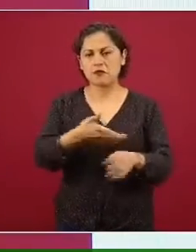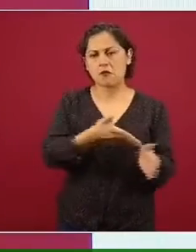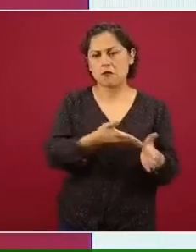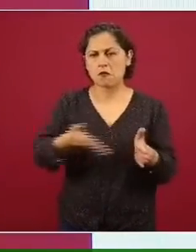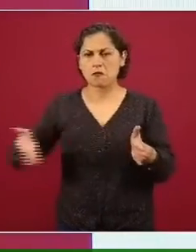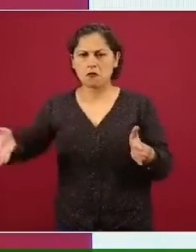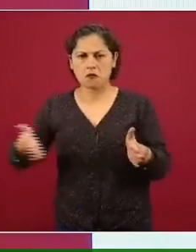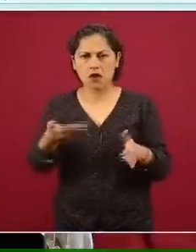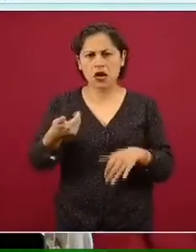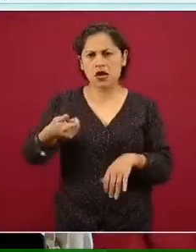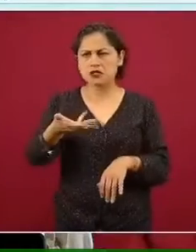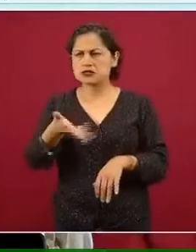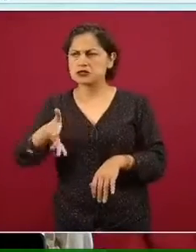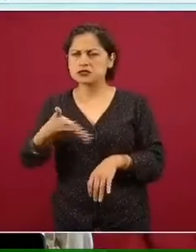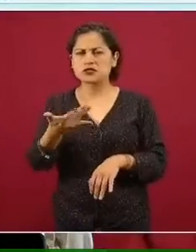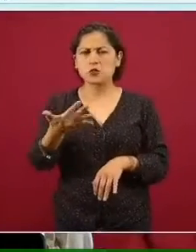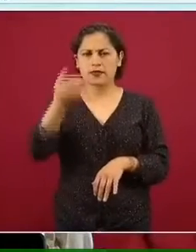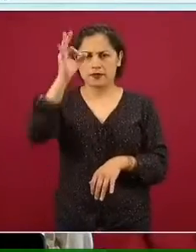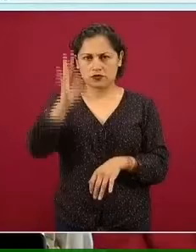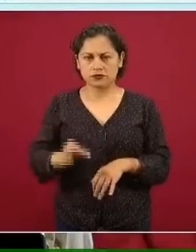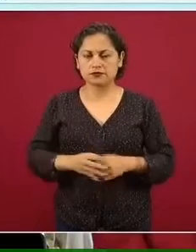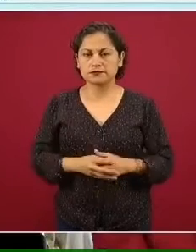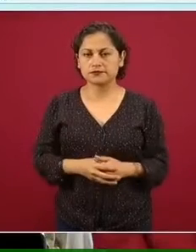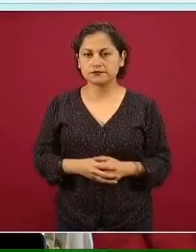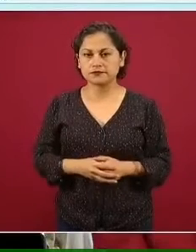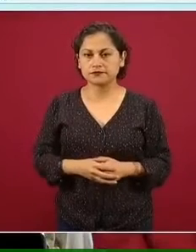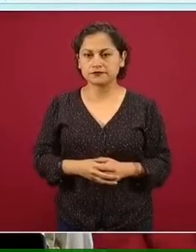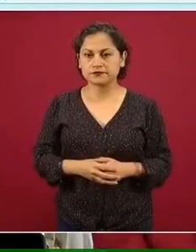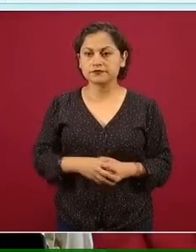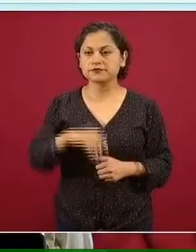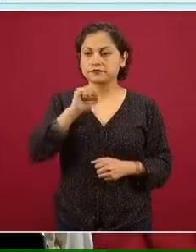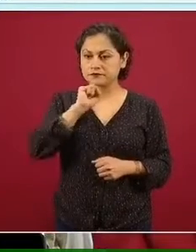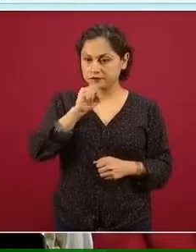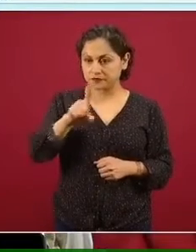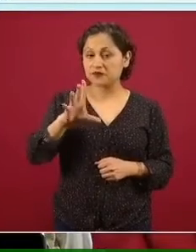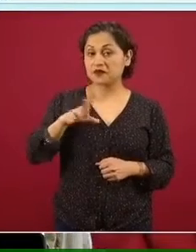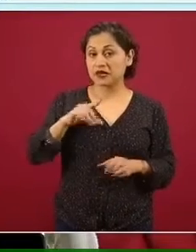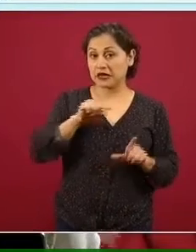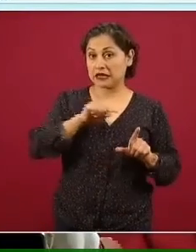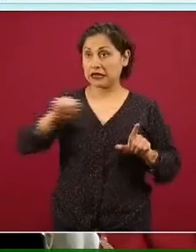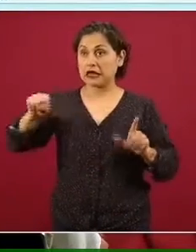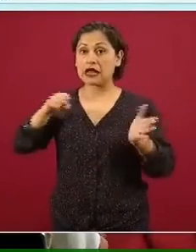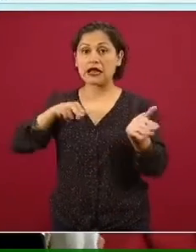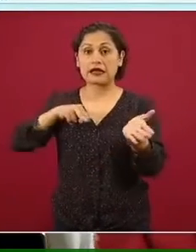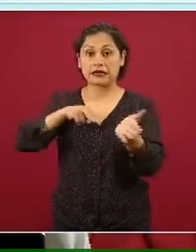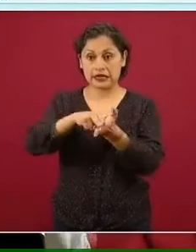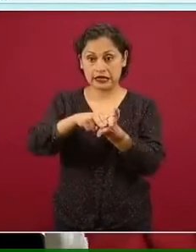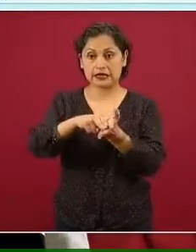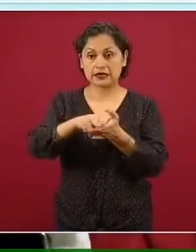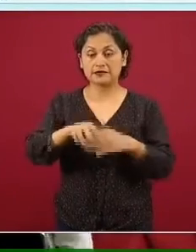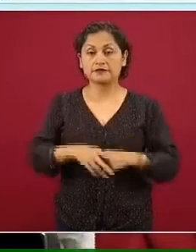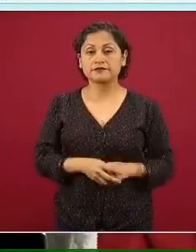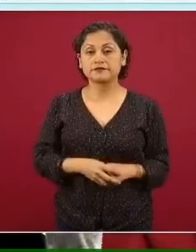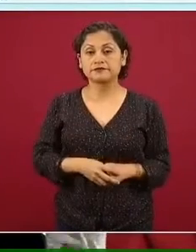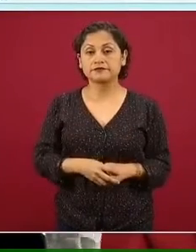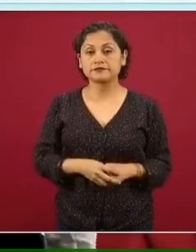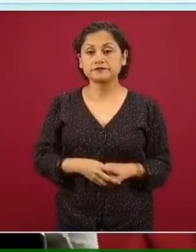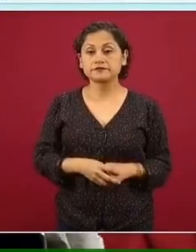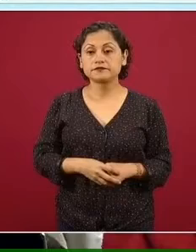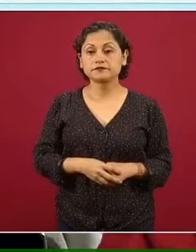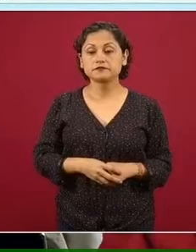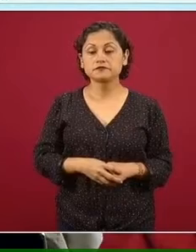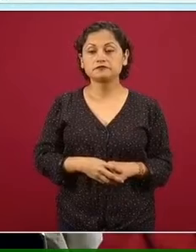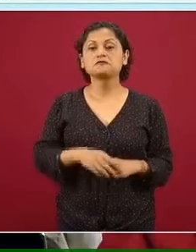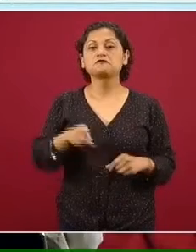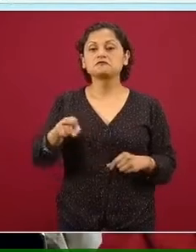del 50%. Así también tenemos en la línea negra, que está prácticamente por las escalas, pues pegada